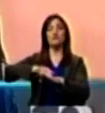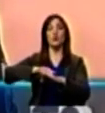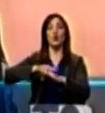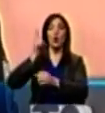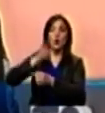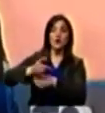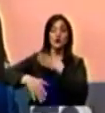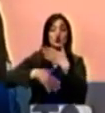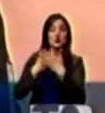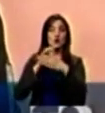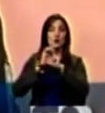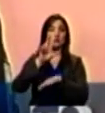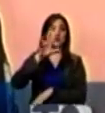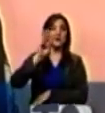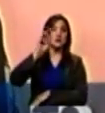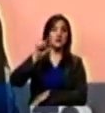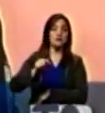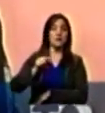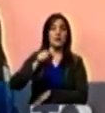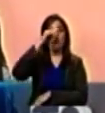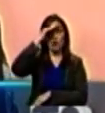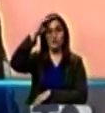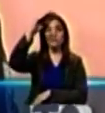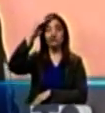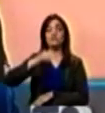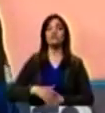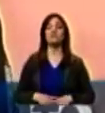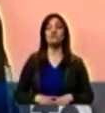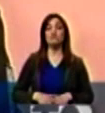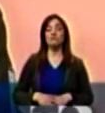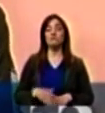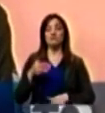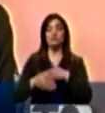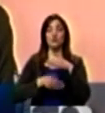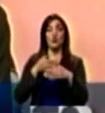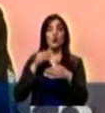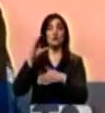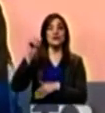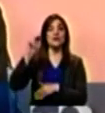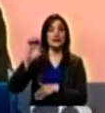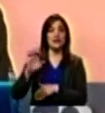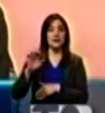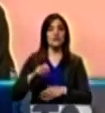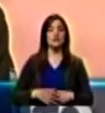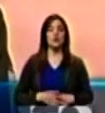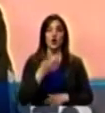nivel nacional 36,000 efectivos policiales para lo que es el proceso netamente electoral